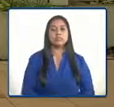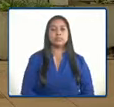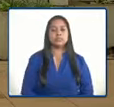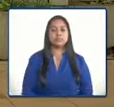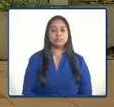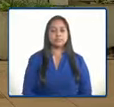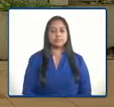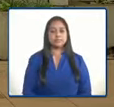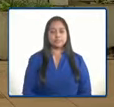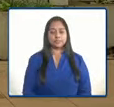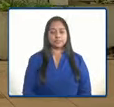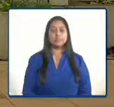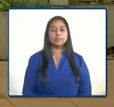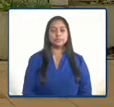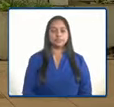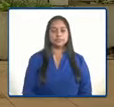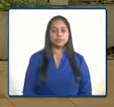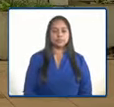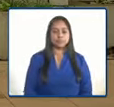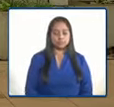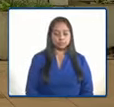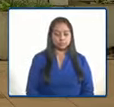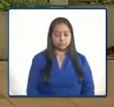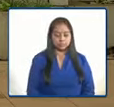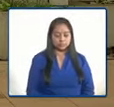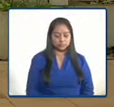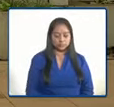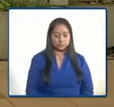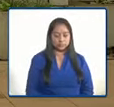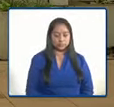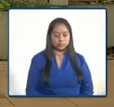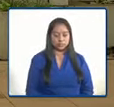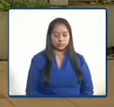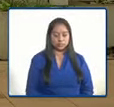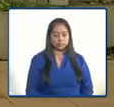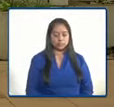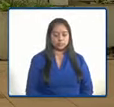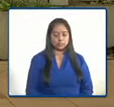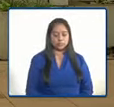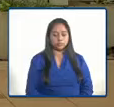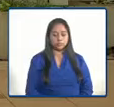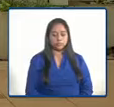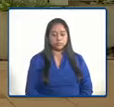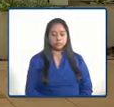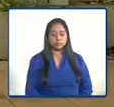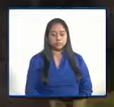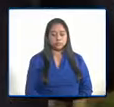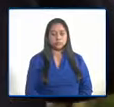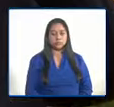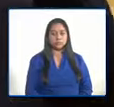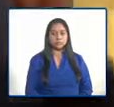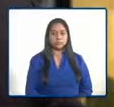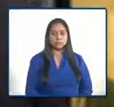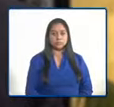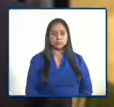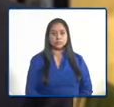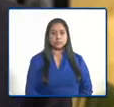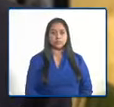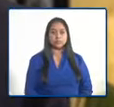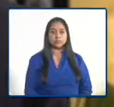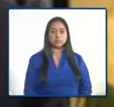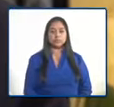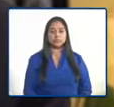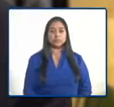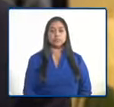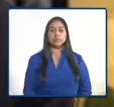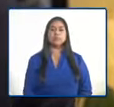Director, buenos días, gusto saludarlo. Un gusto. En el tema de las infraestructuras del aeropuerto, lo que se va a arreglar, igual en las